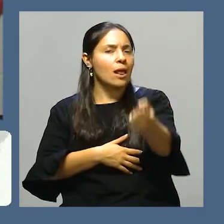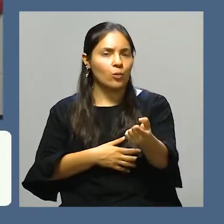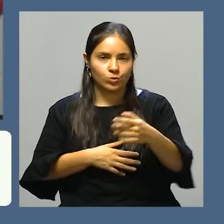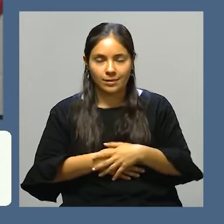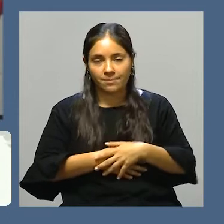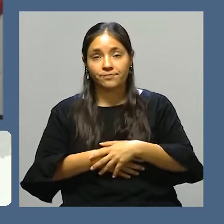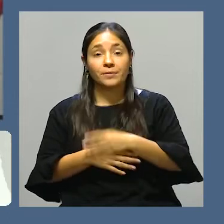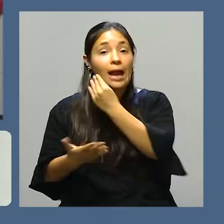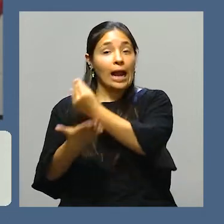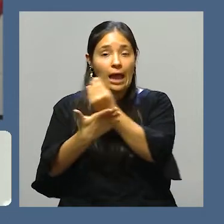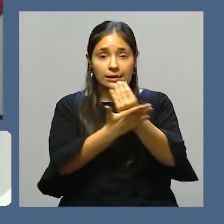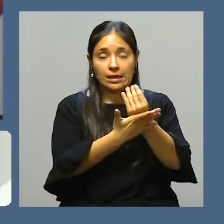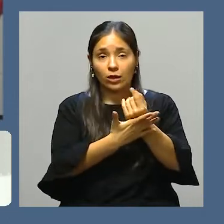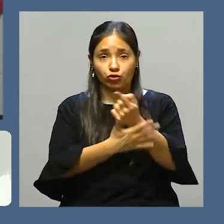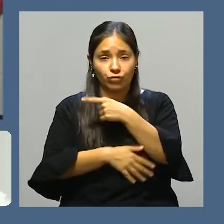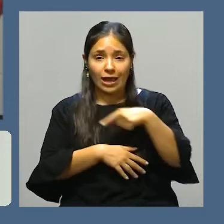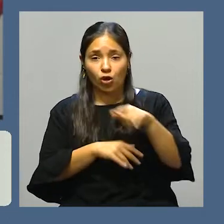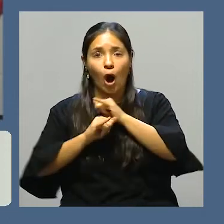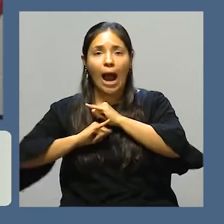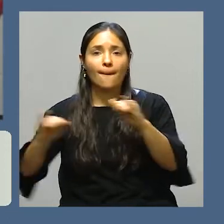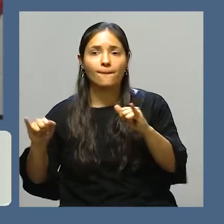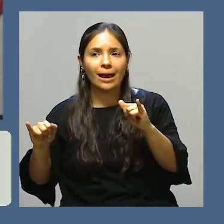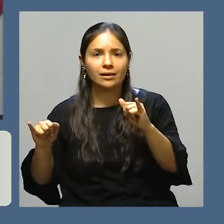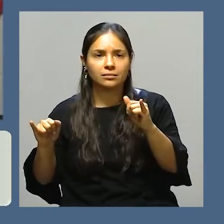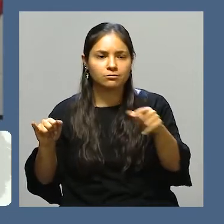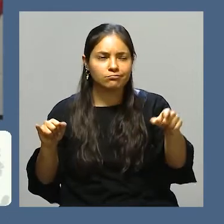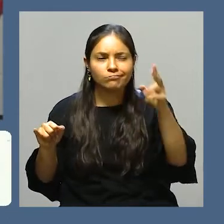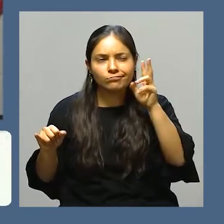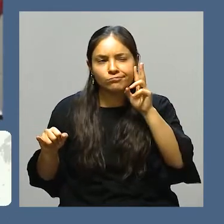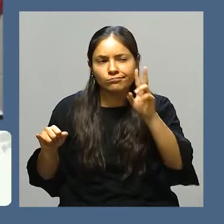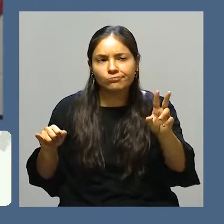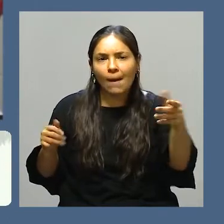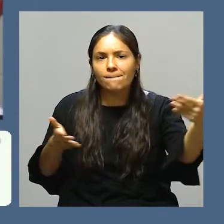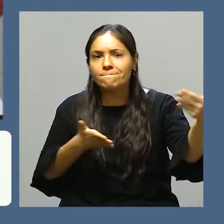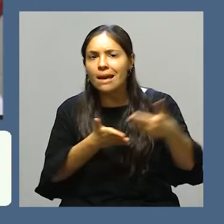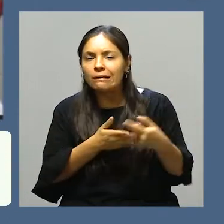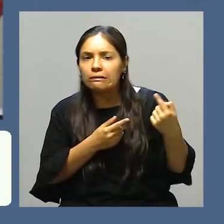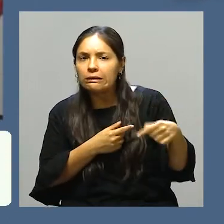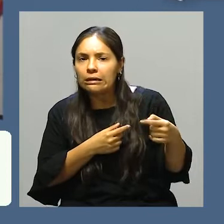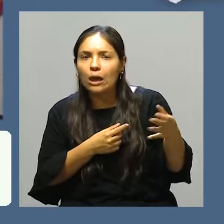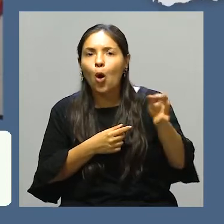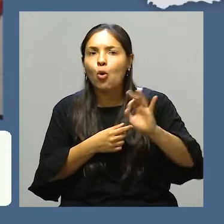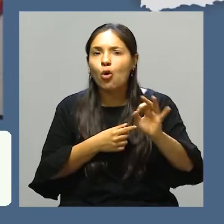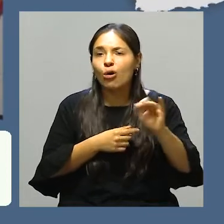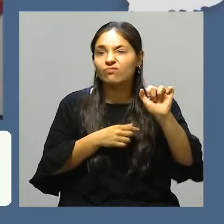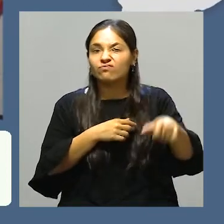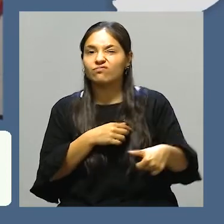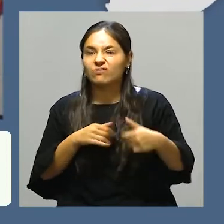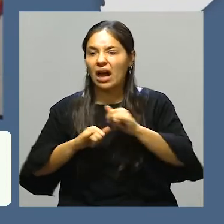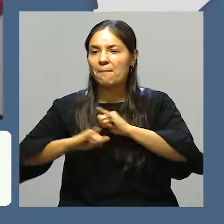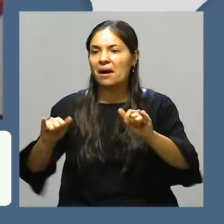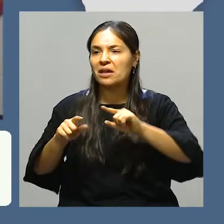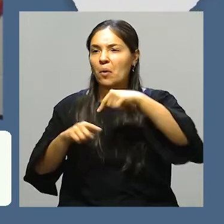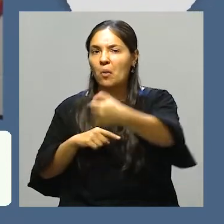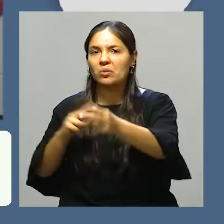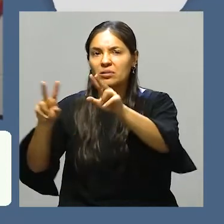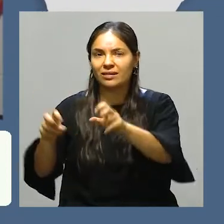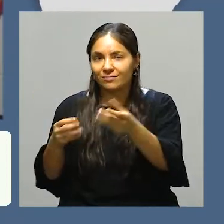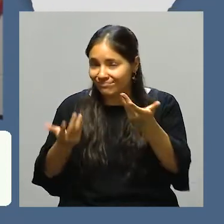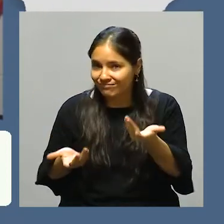ni en la legislación ni en el presupuesto. Entonces eso, digamos, ahí hubo un pequeño logro de la movilización social a favor de la